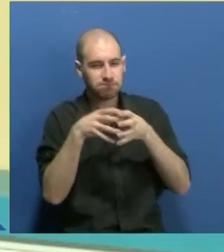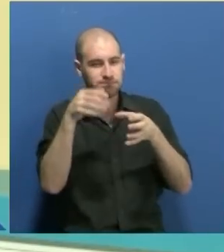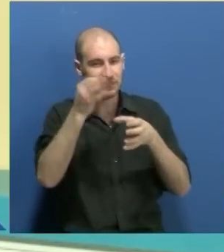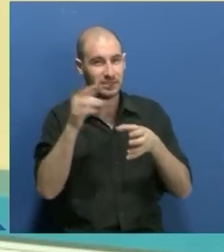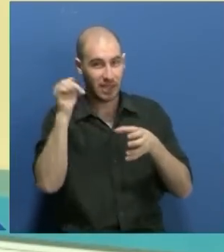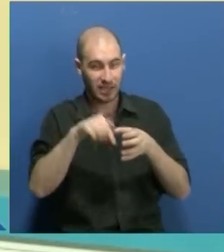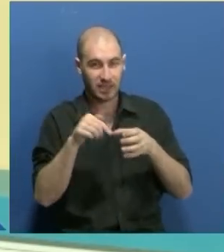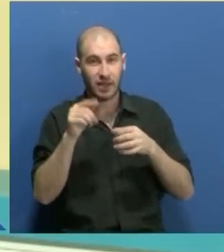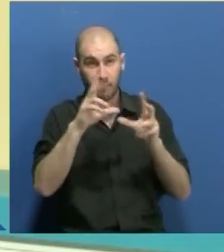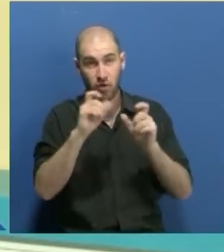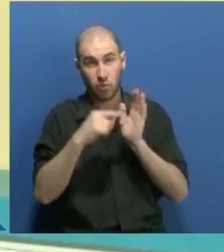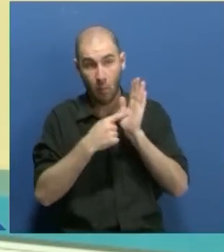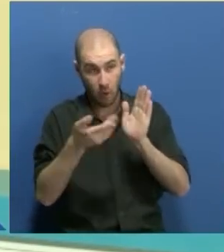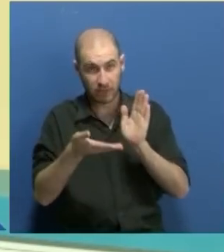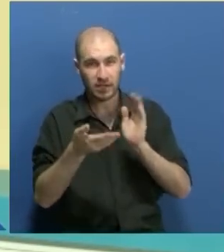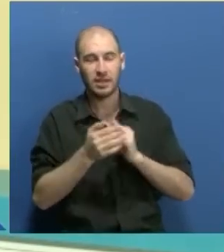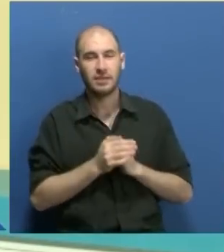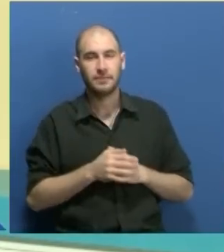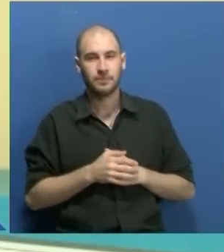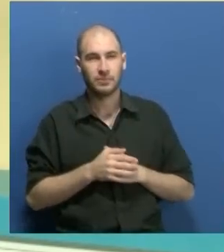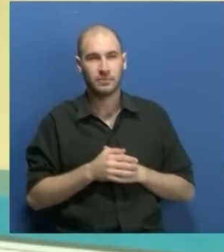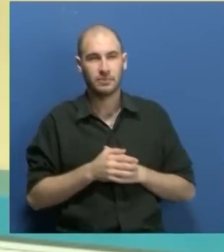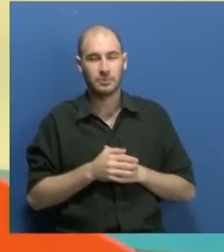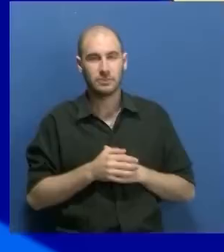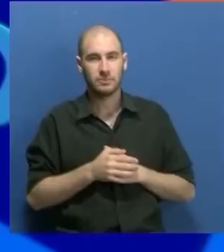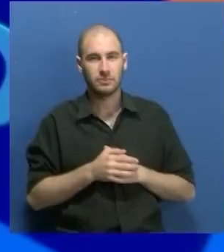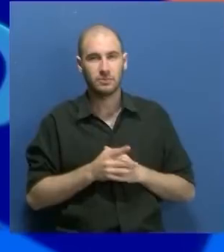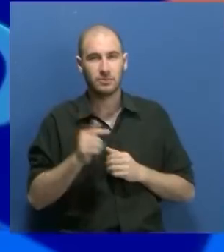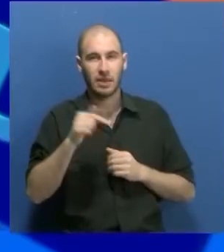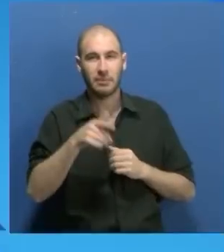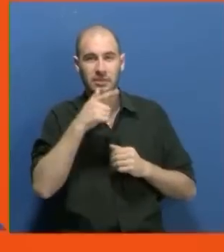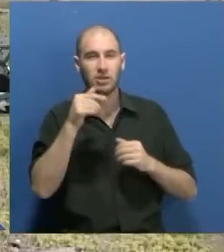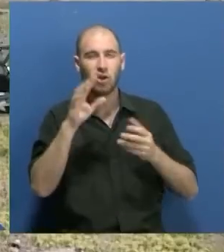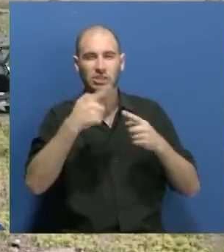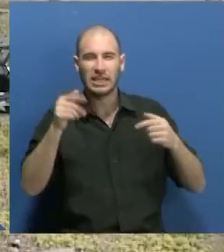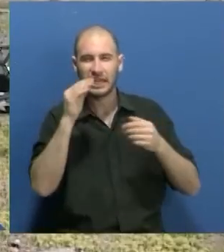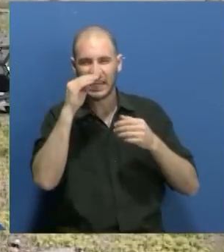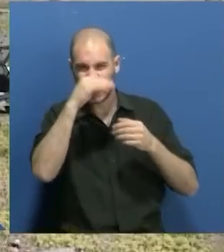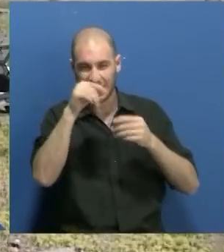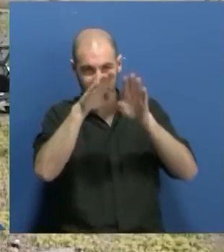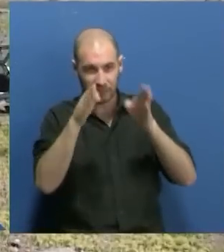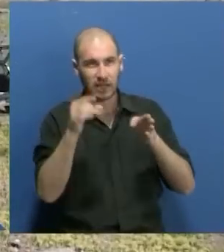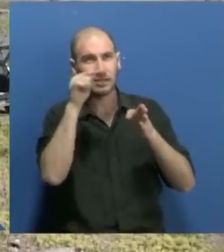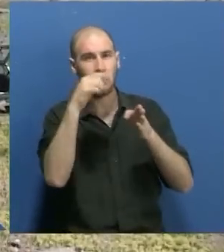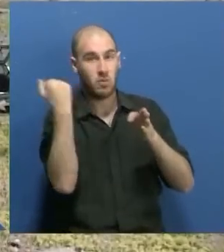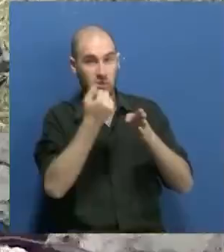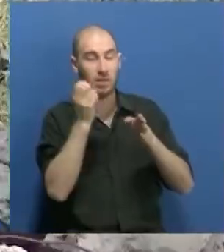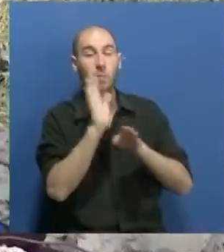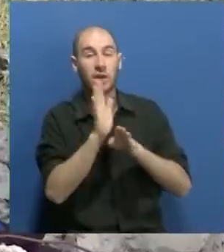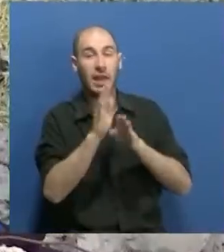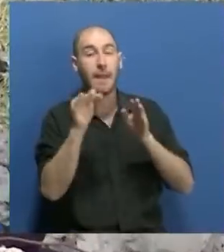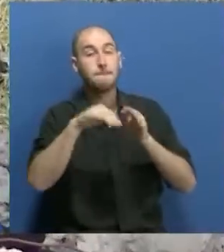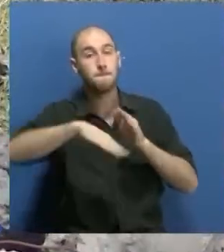están mostrando en las imágenes, era que aparece una marcada capa de hollín. Uh-huh. En la cueva, y eso es importante porque en